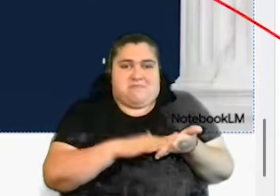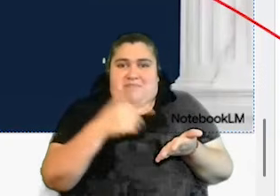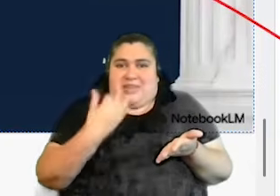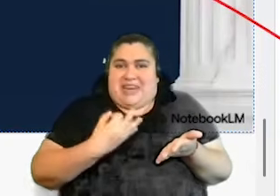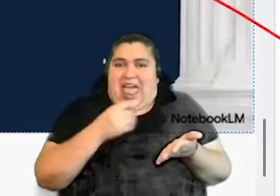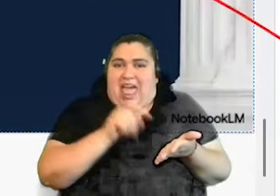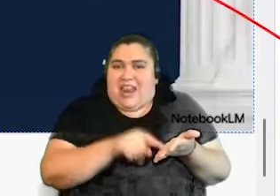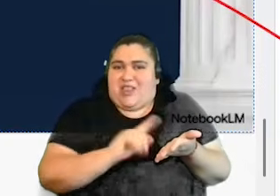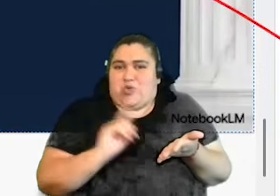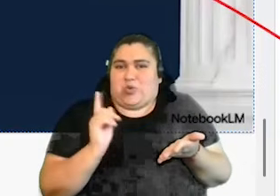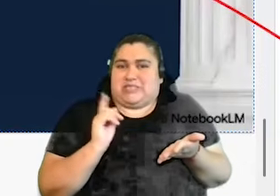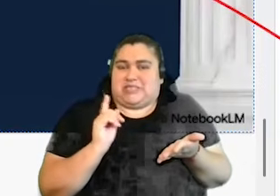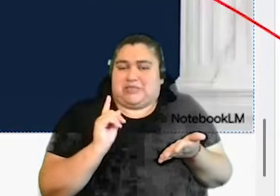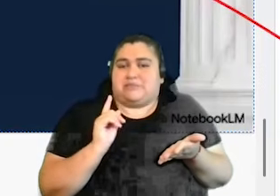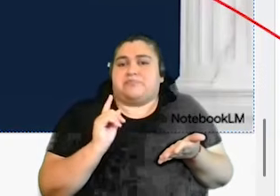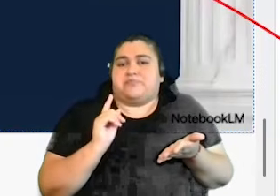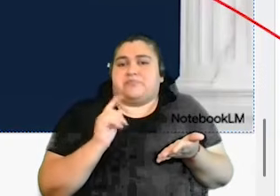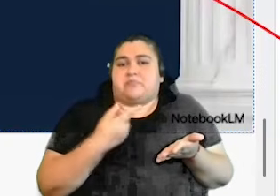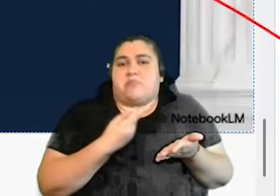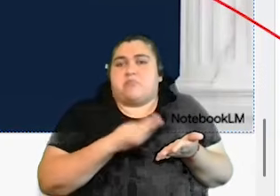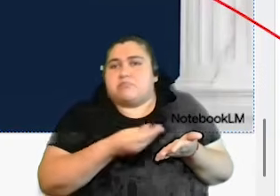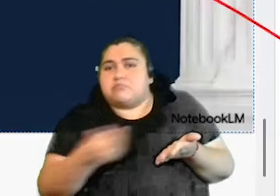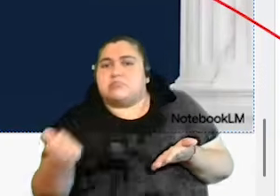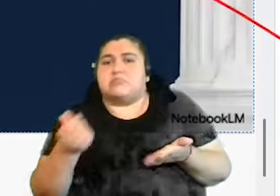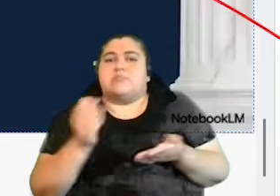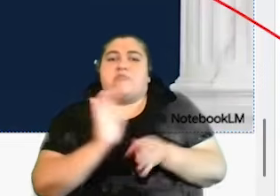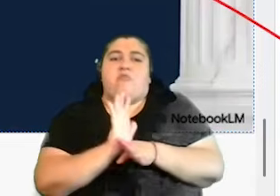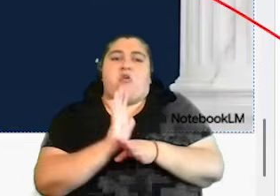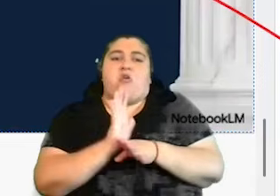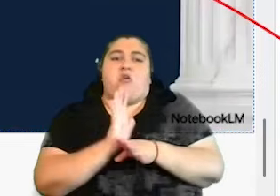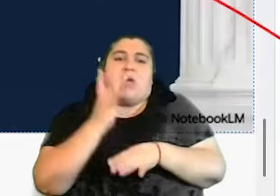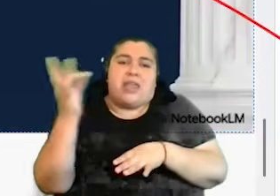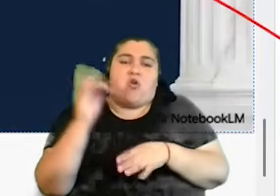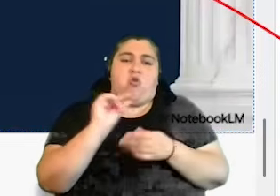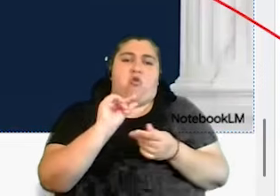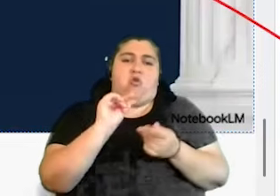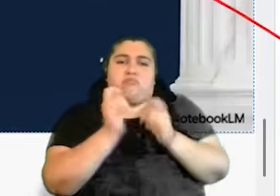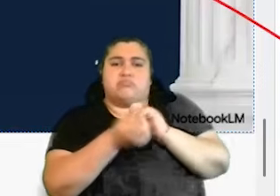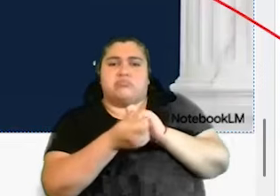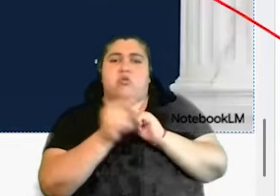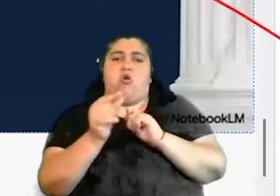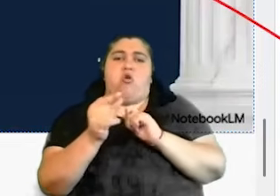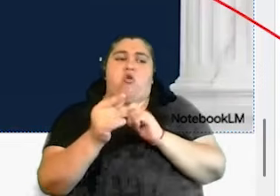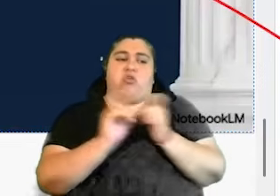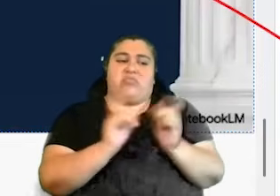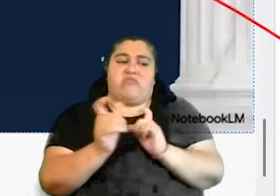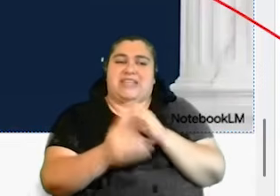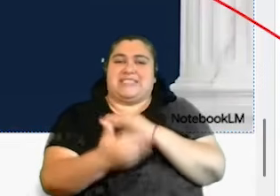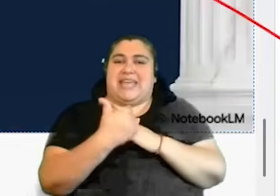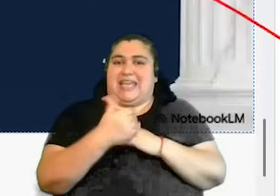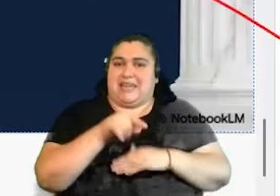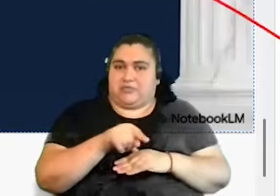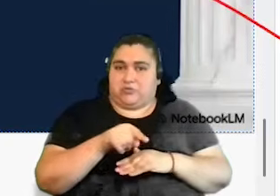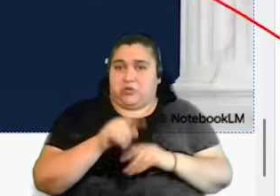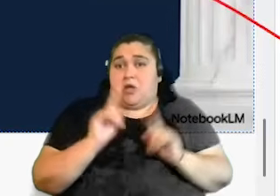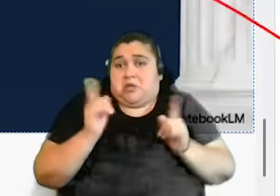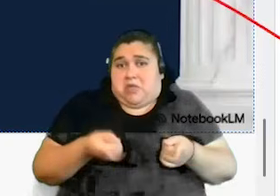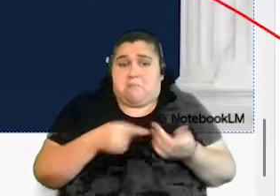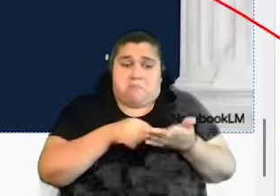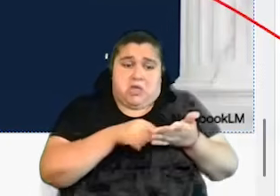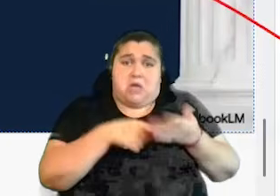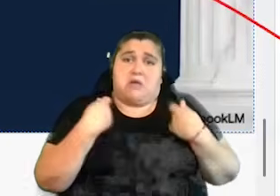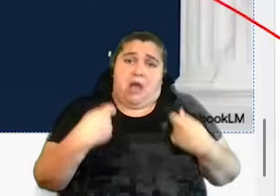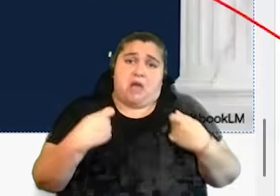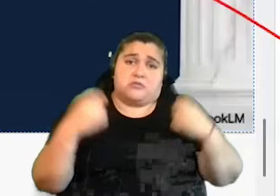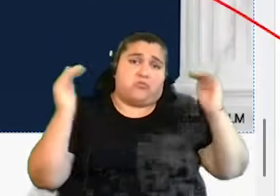de compras genere un índice RECO o una diferencia en los ingresos. Entonces también uno puede tener que suprimir gastos que